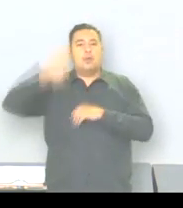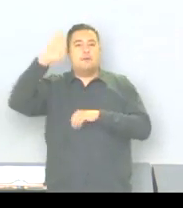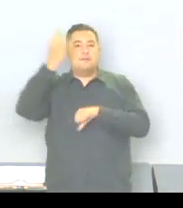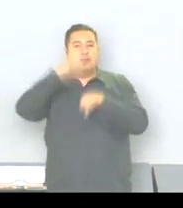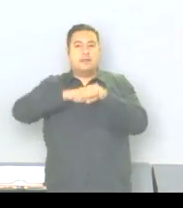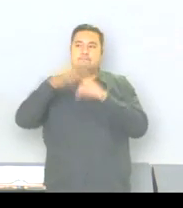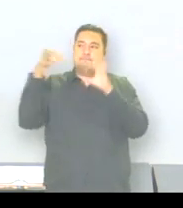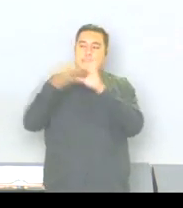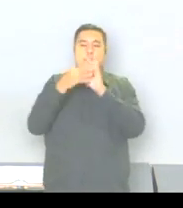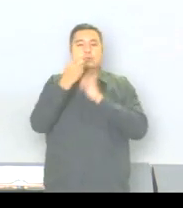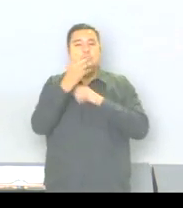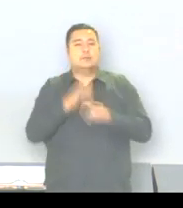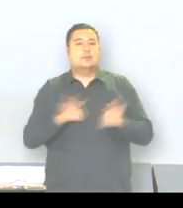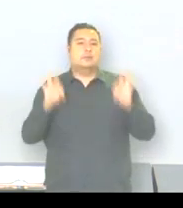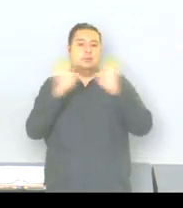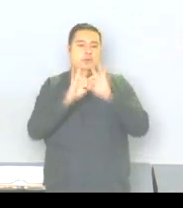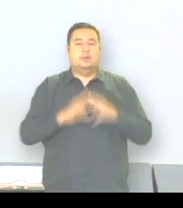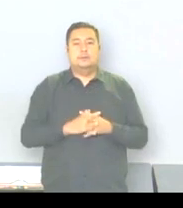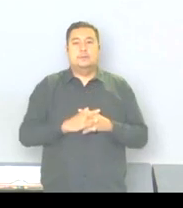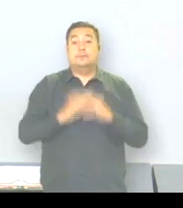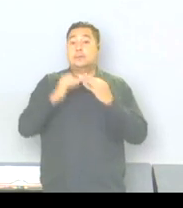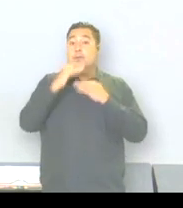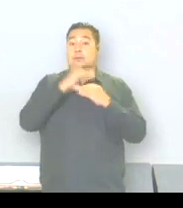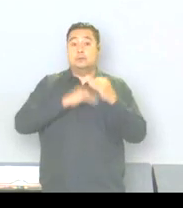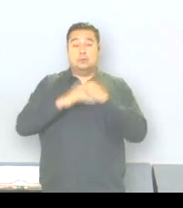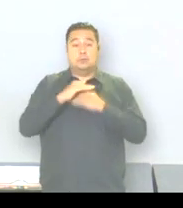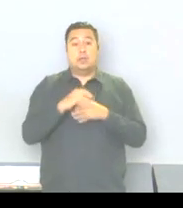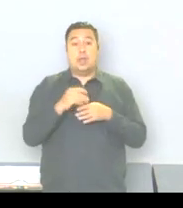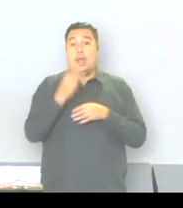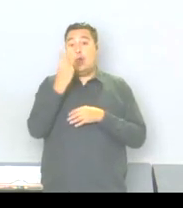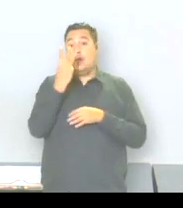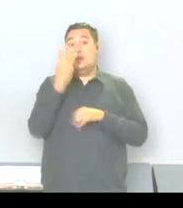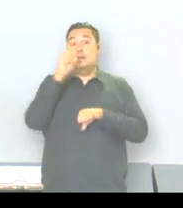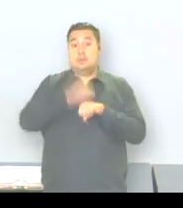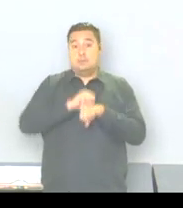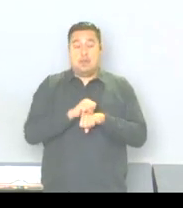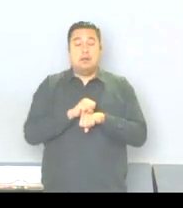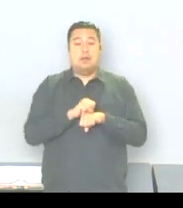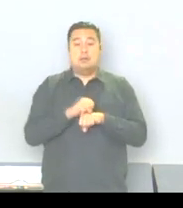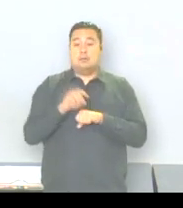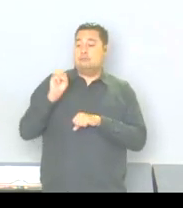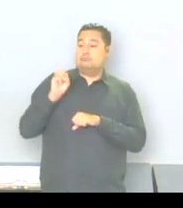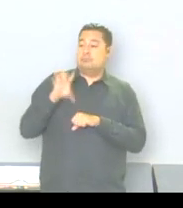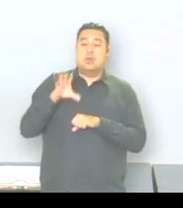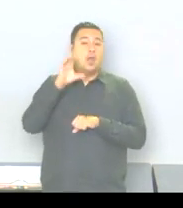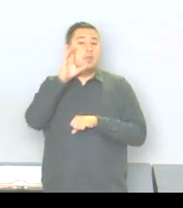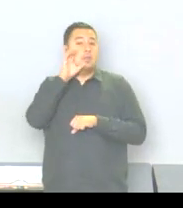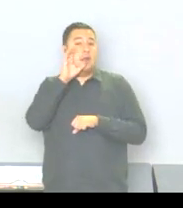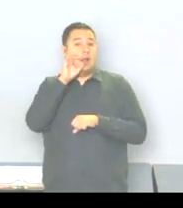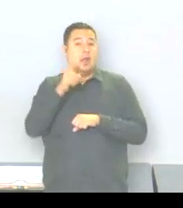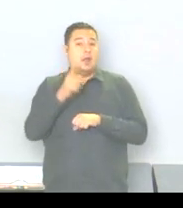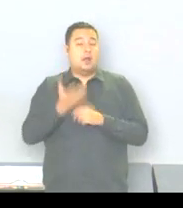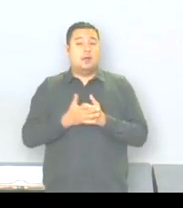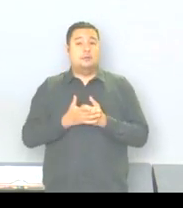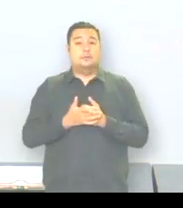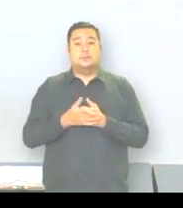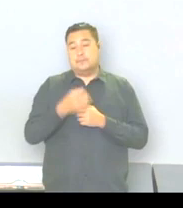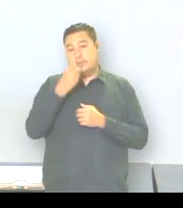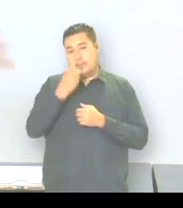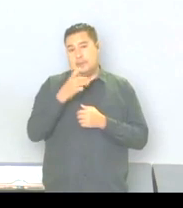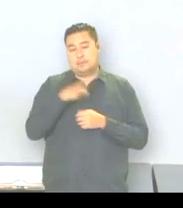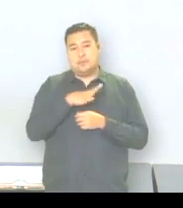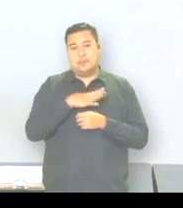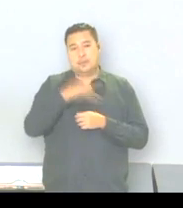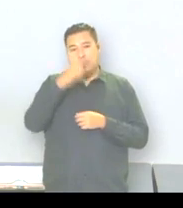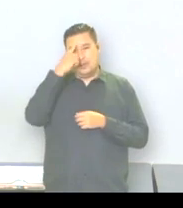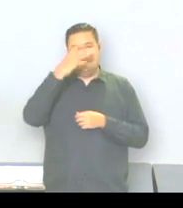y consideramos importante que todas estas ya 3 semanas que se han cumplido en este semáforo naranja y que nos han dado resultados a